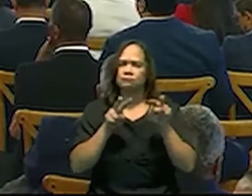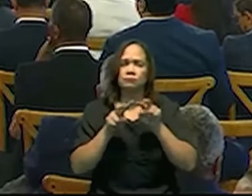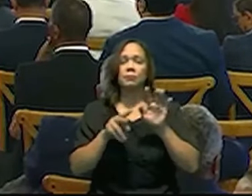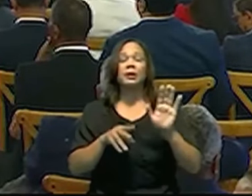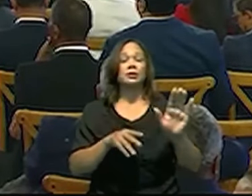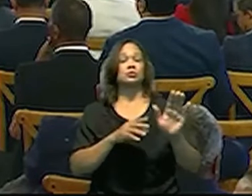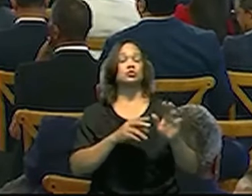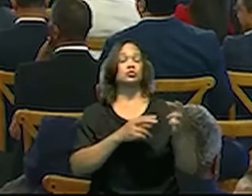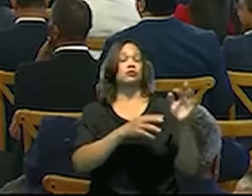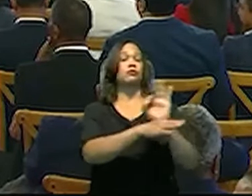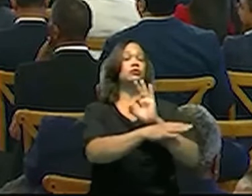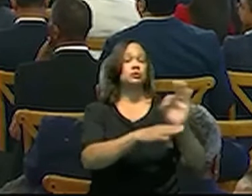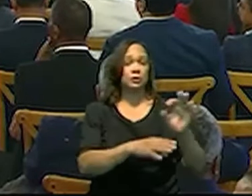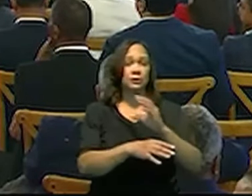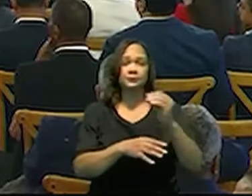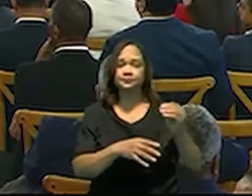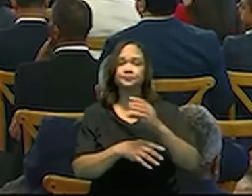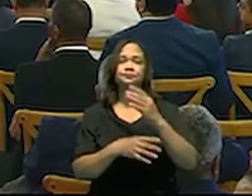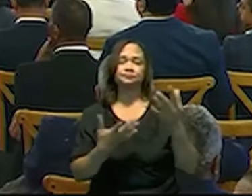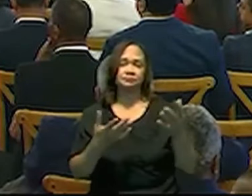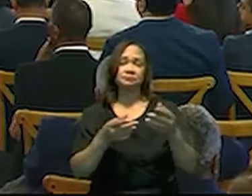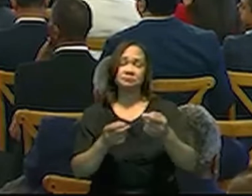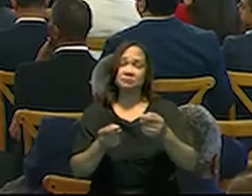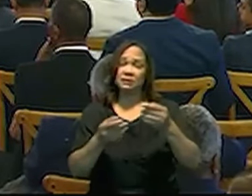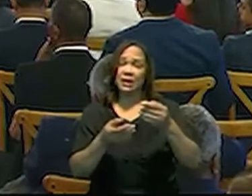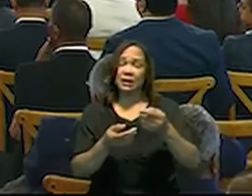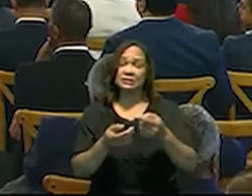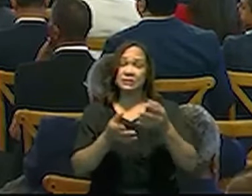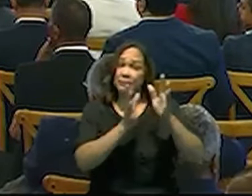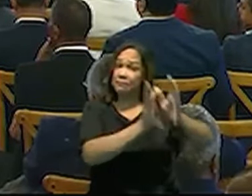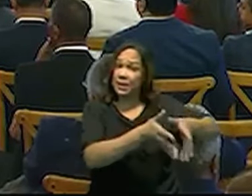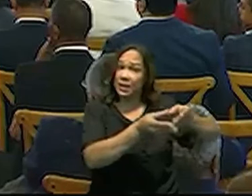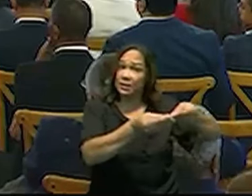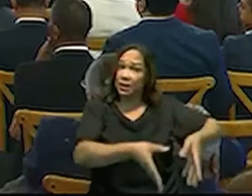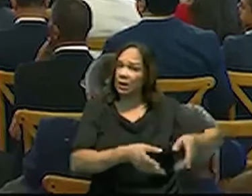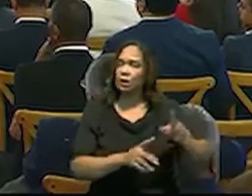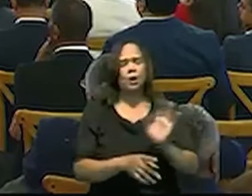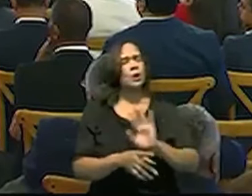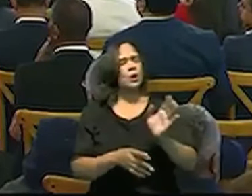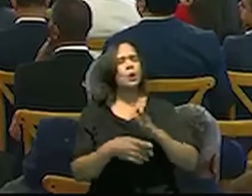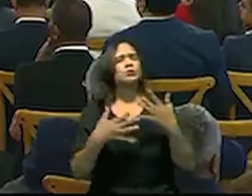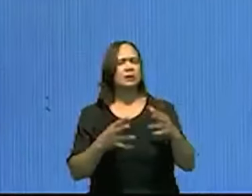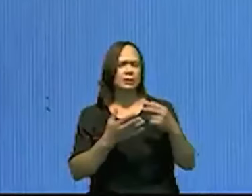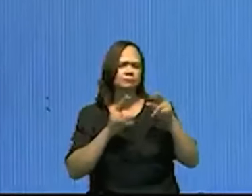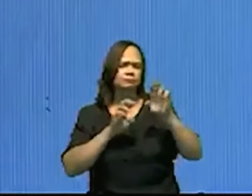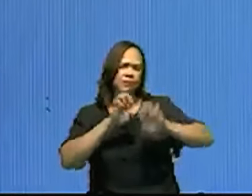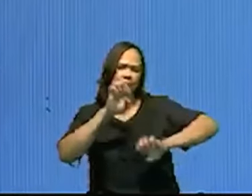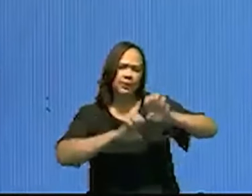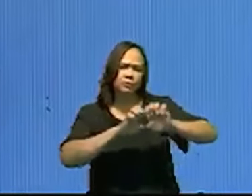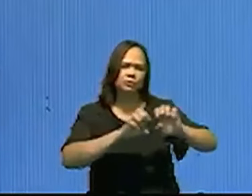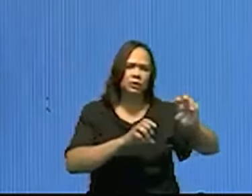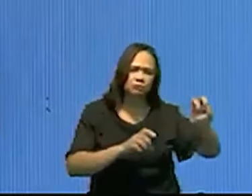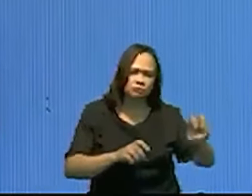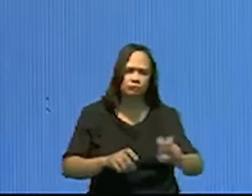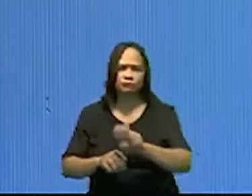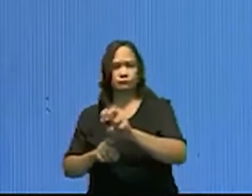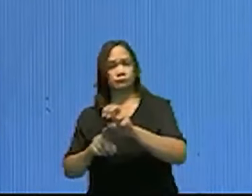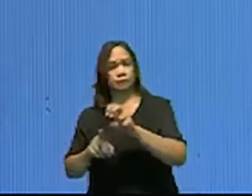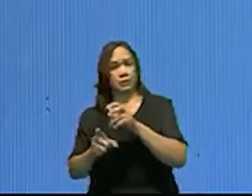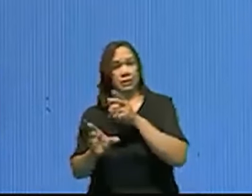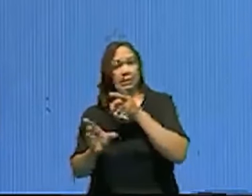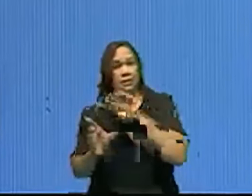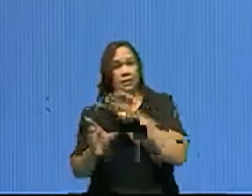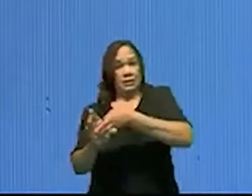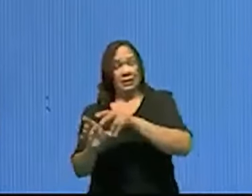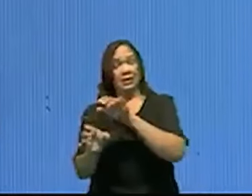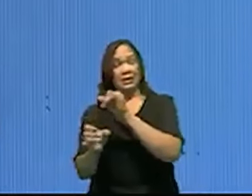sus competencias, sus atribuciones, queden totalmente aisladas, sino que las mismas sean redirigidas a aquellas entidades que